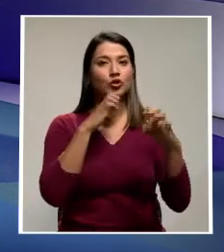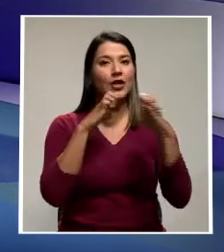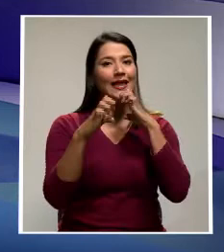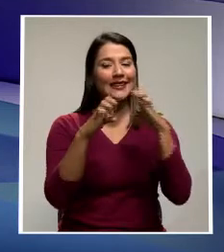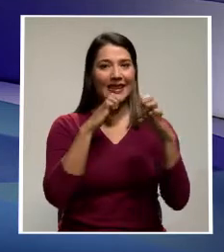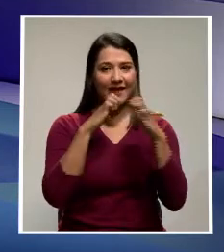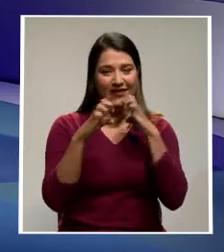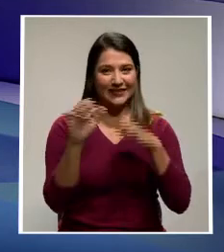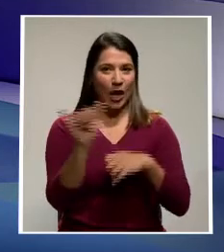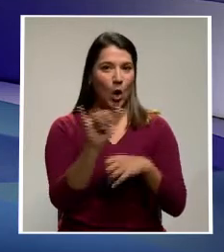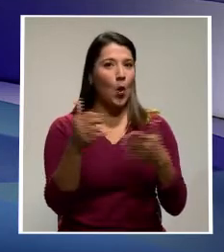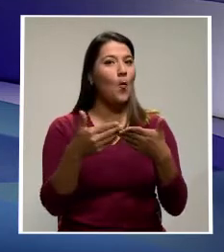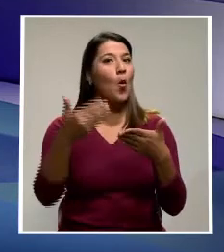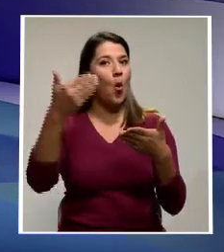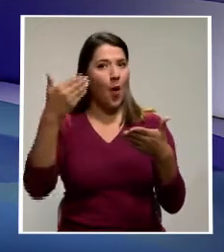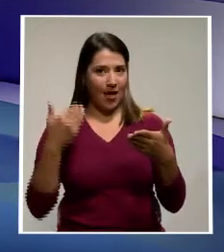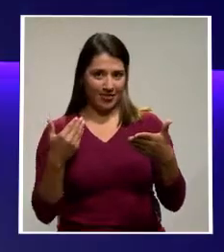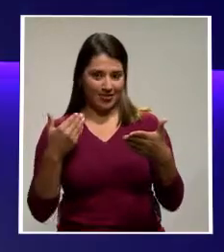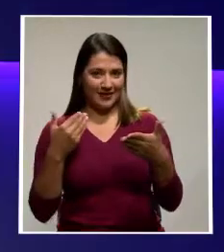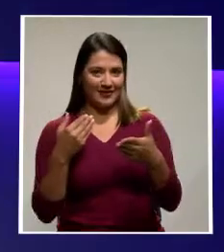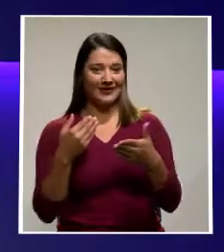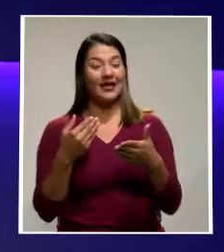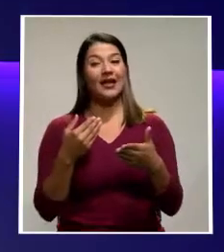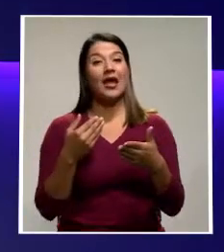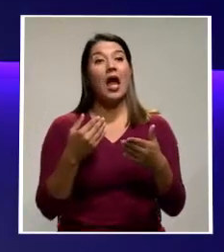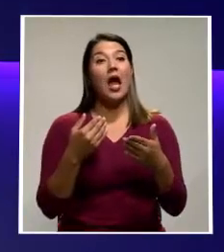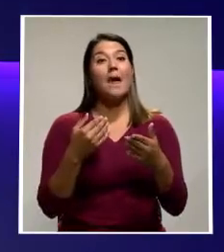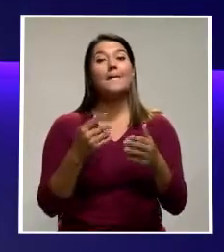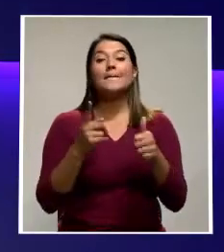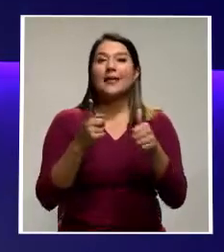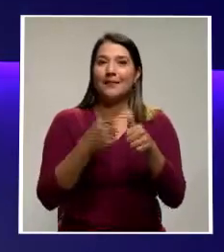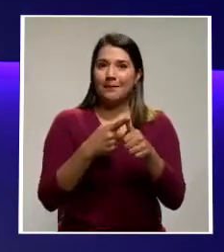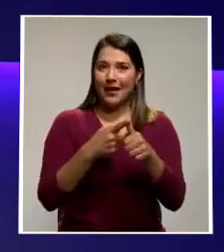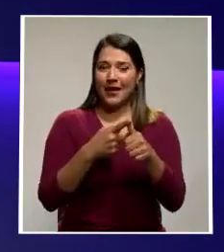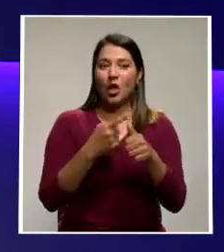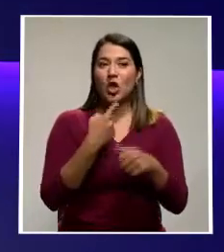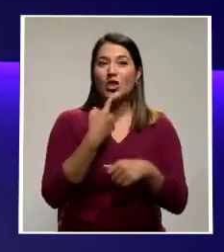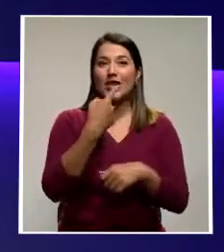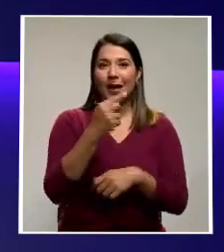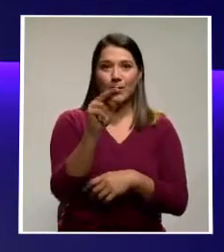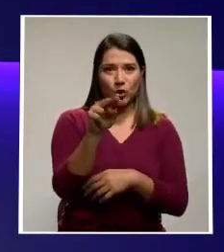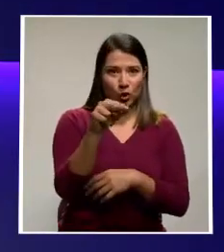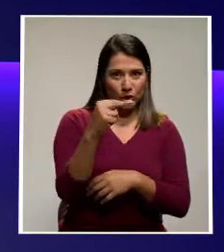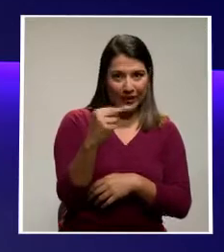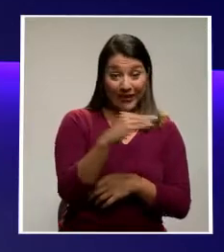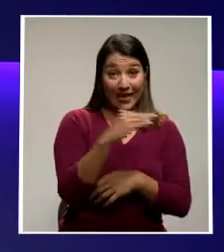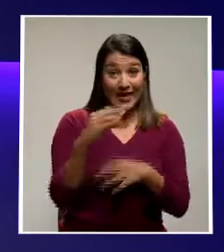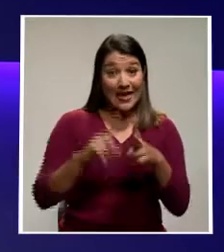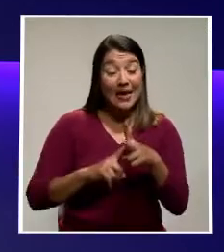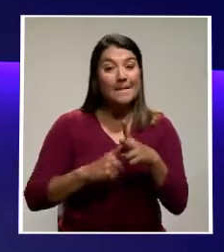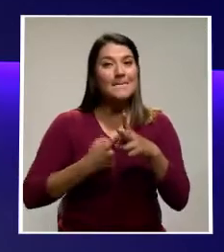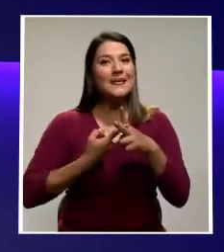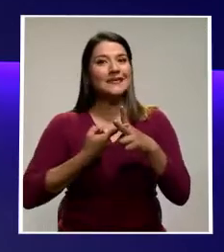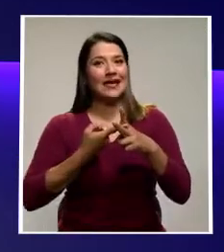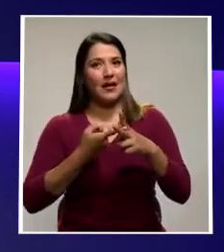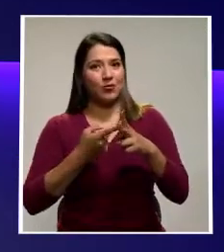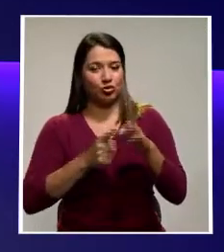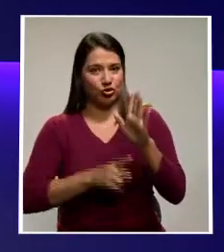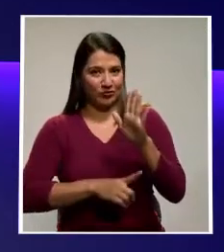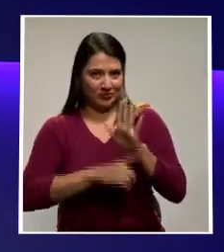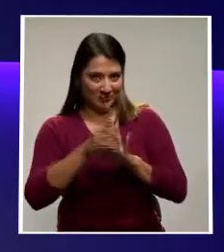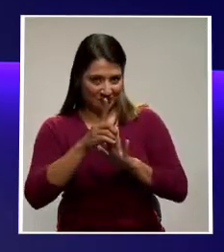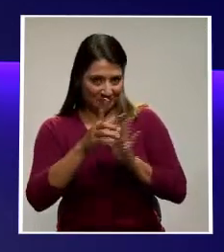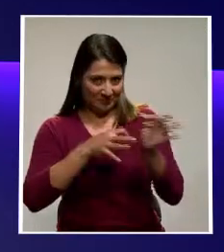en pirámide invertida. Vamos con la noticia primero y la vamos desarrollando. El jueves